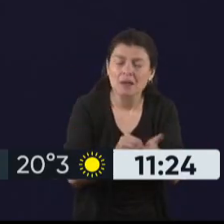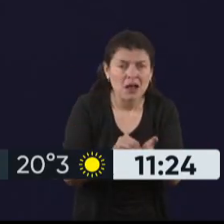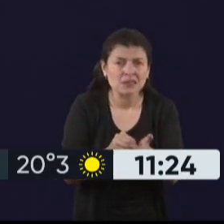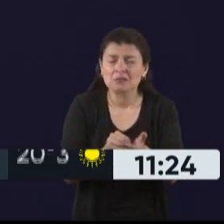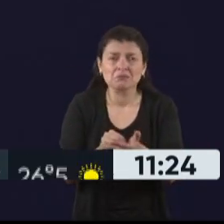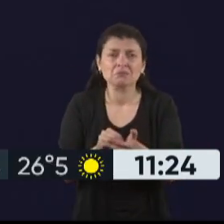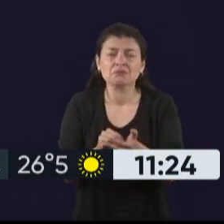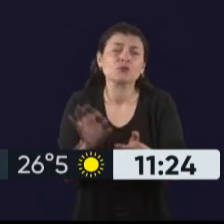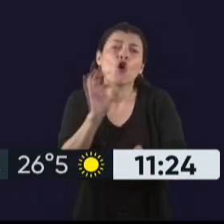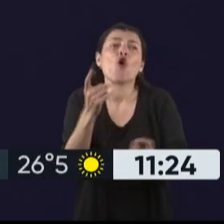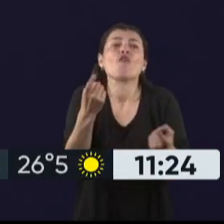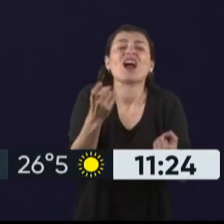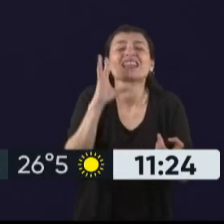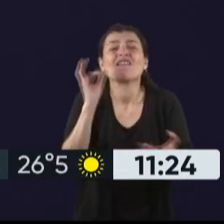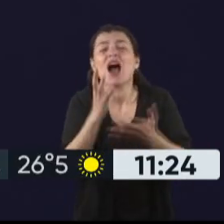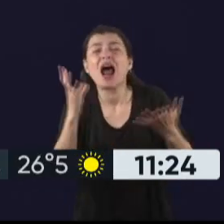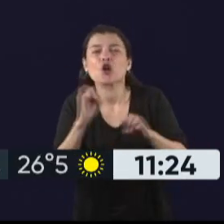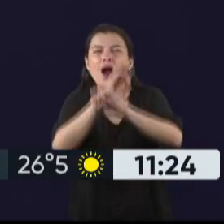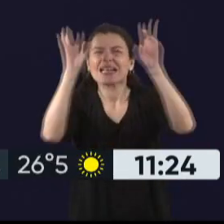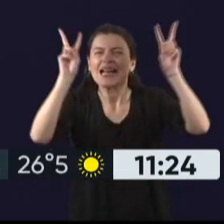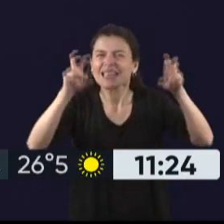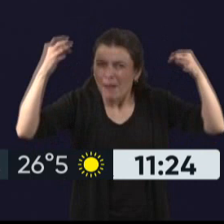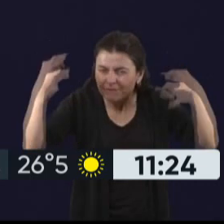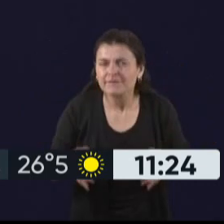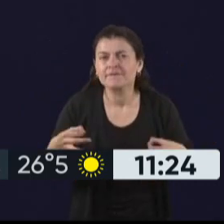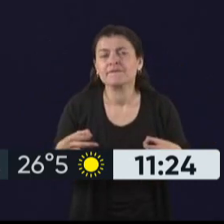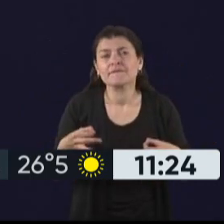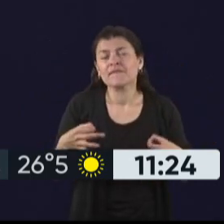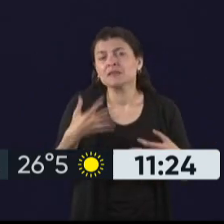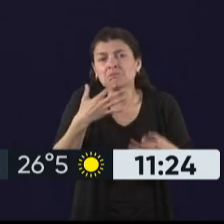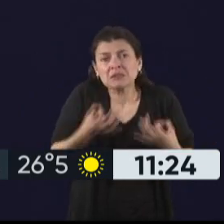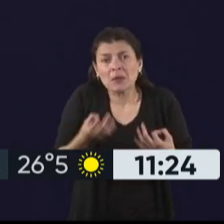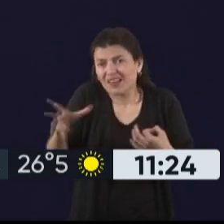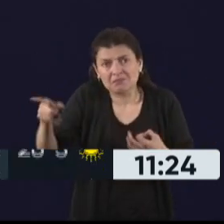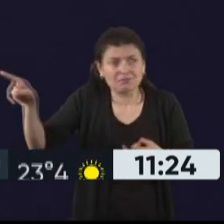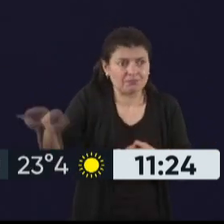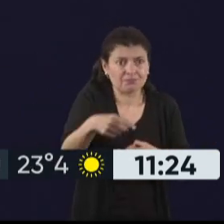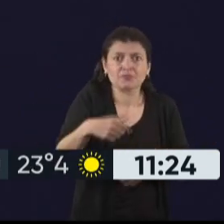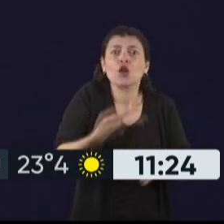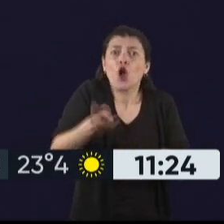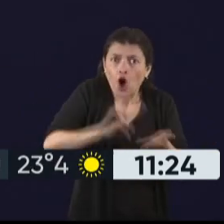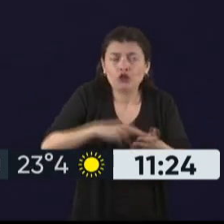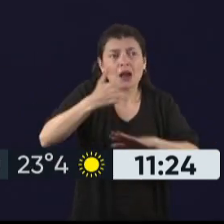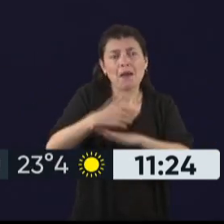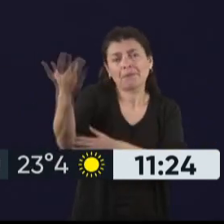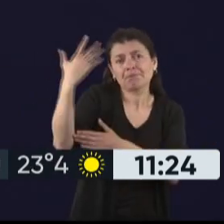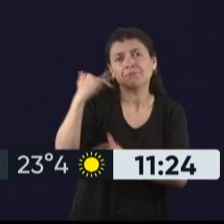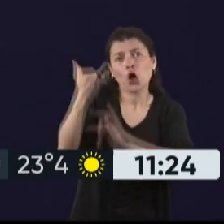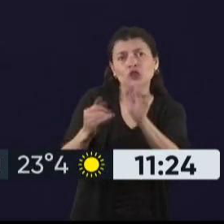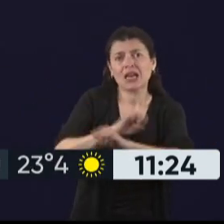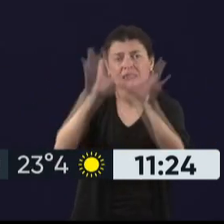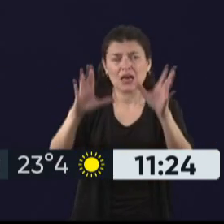que faltaba alguna aclaración adicional, hay que darlas y hay que... Pero